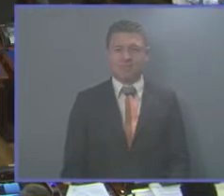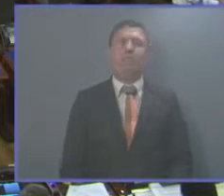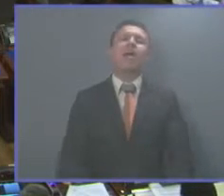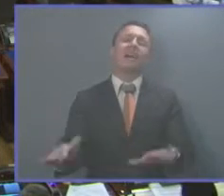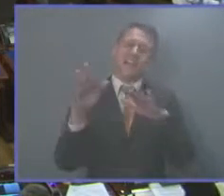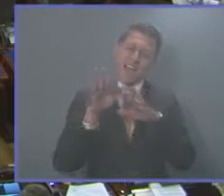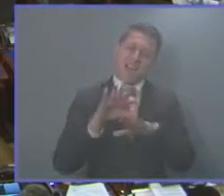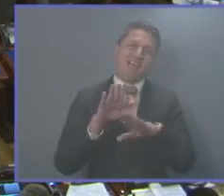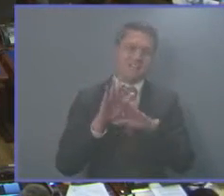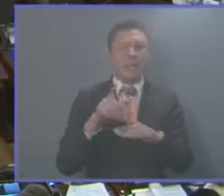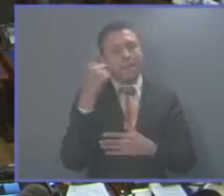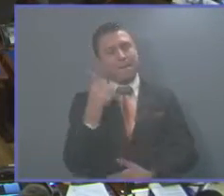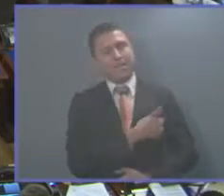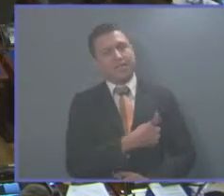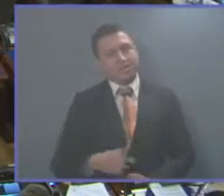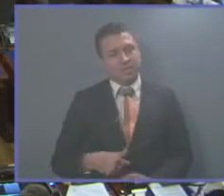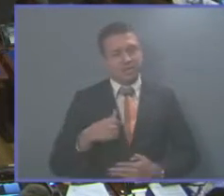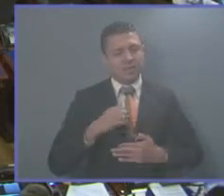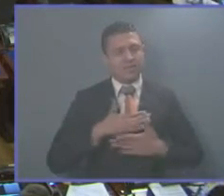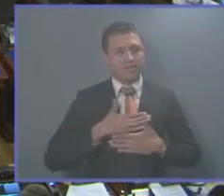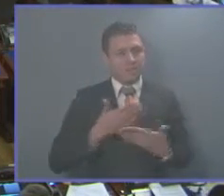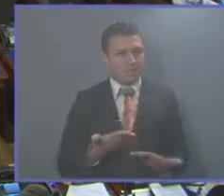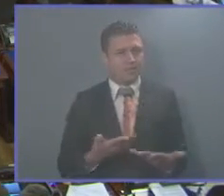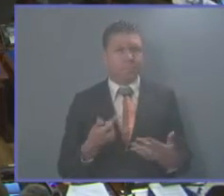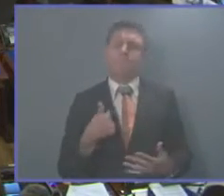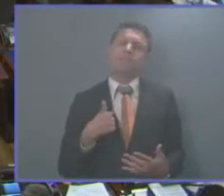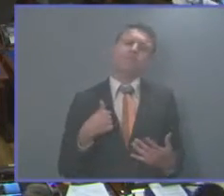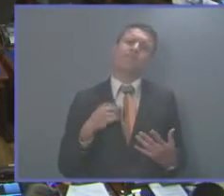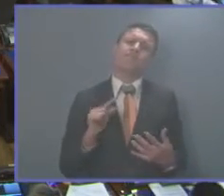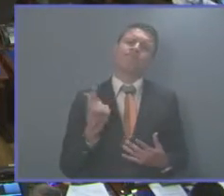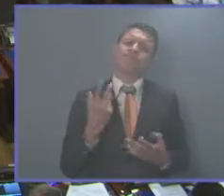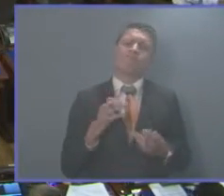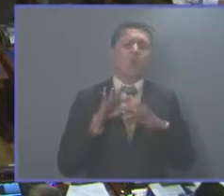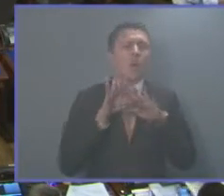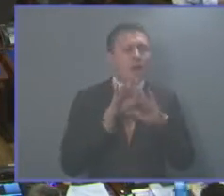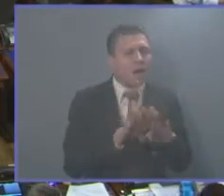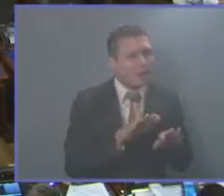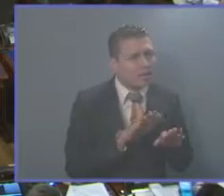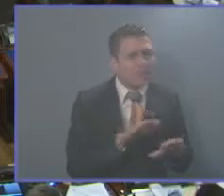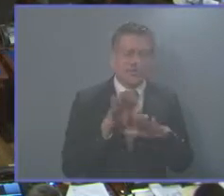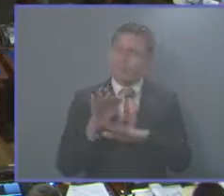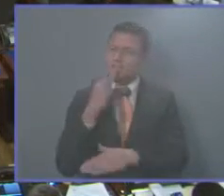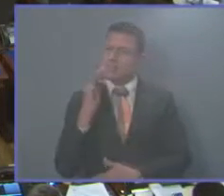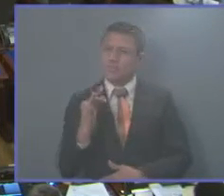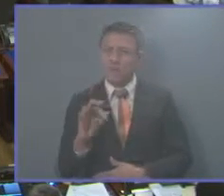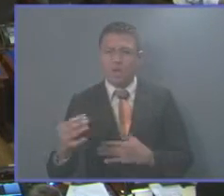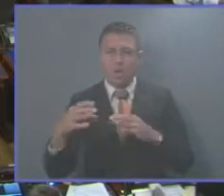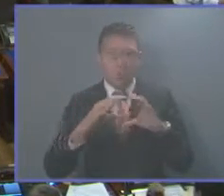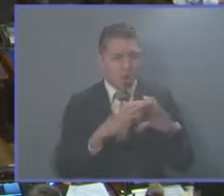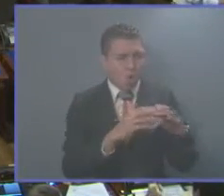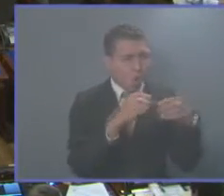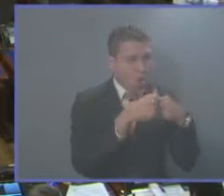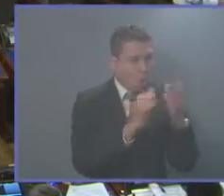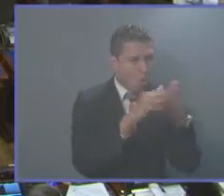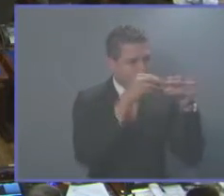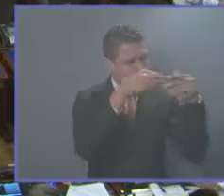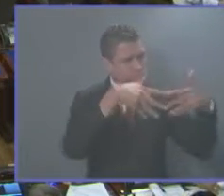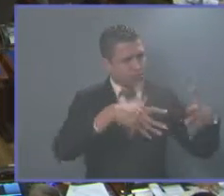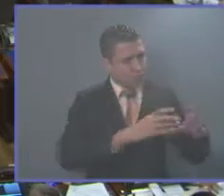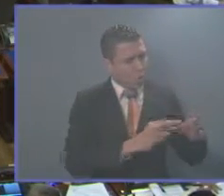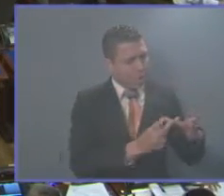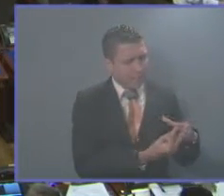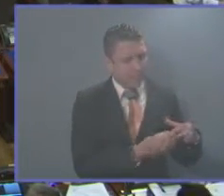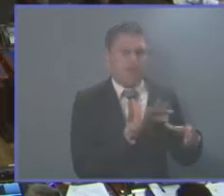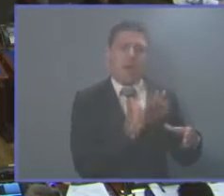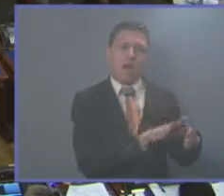Muchísimas gracias, presidente. De antemano, quiero darle las gracias al seno de la Comisión de Obras Públicas y a este